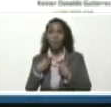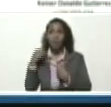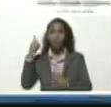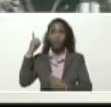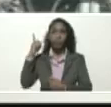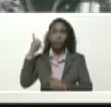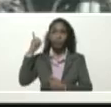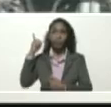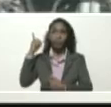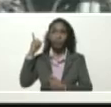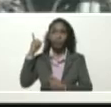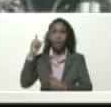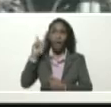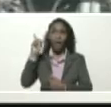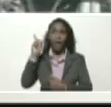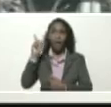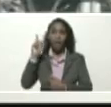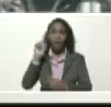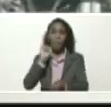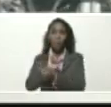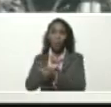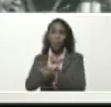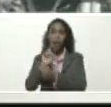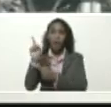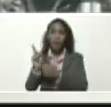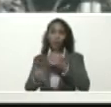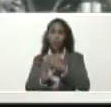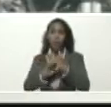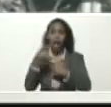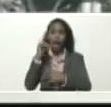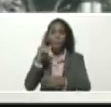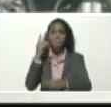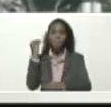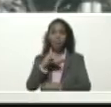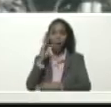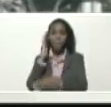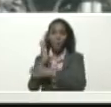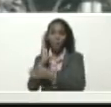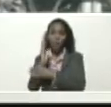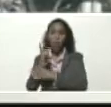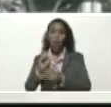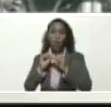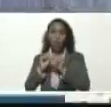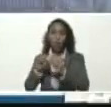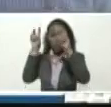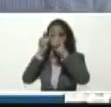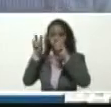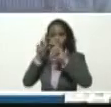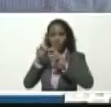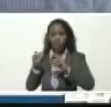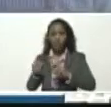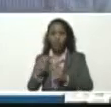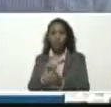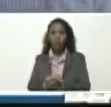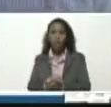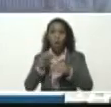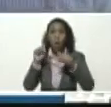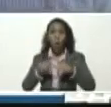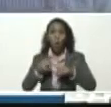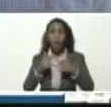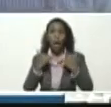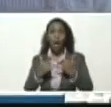Estos individuos han sido capturados y todavía habrán más aprehensiones y se mantienen las investigaciones. Ahorita